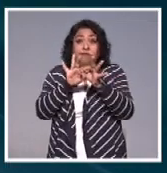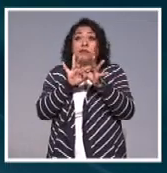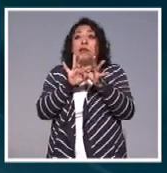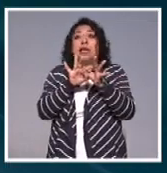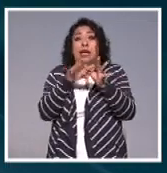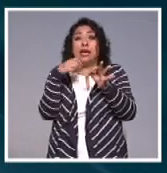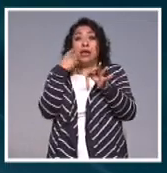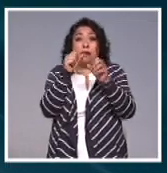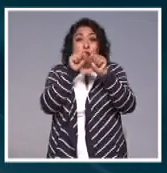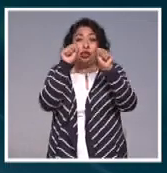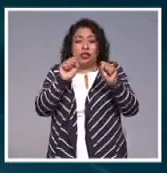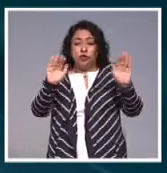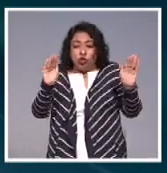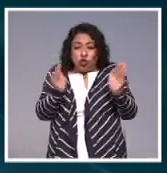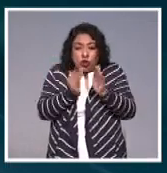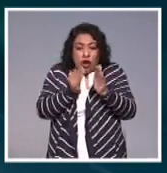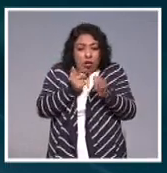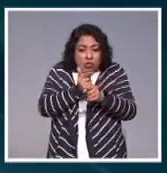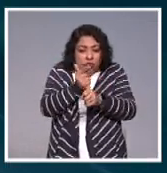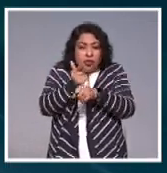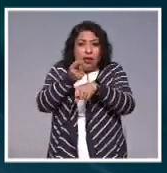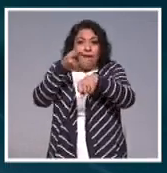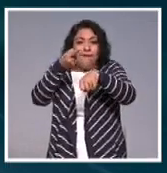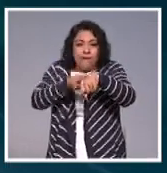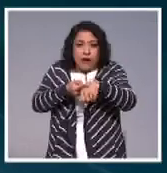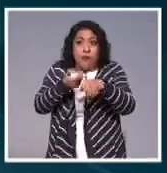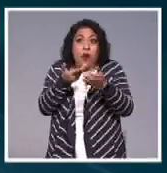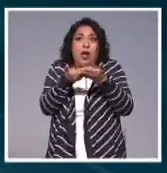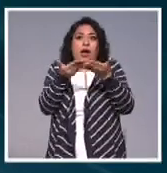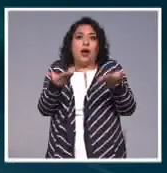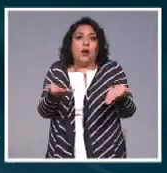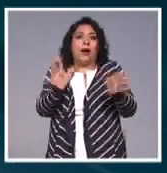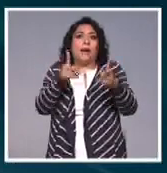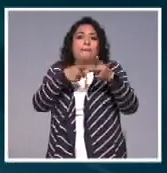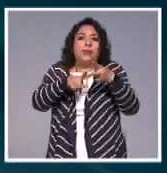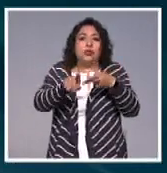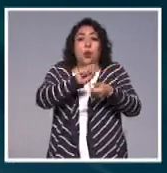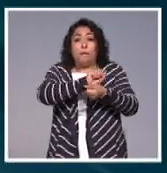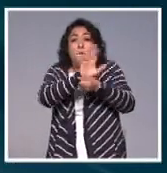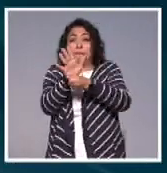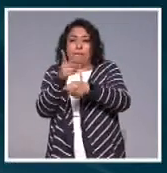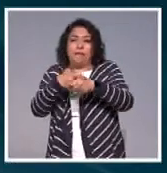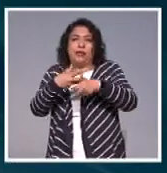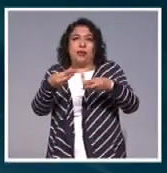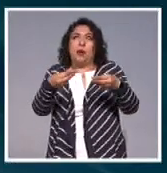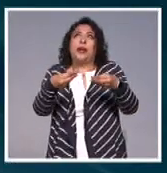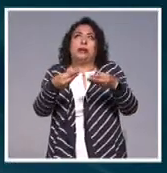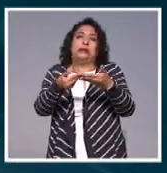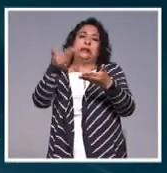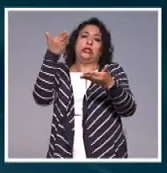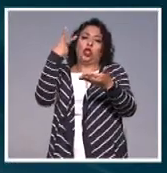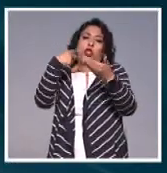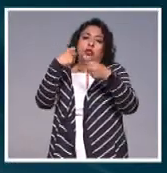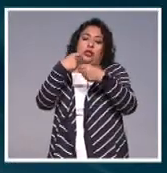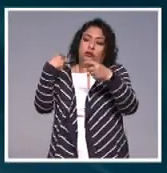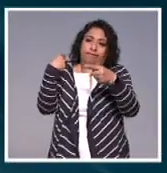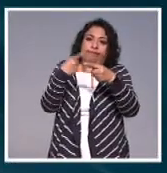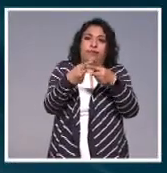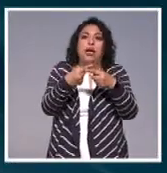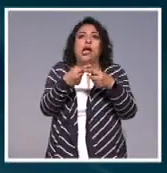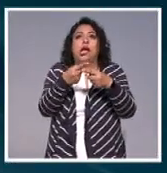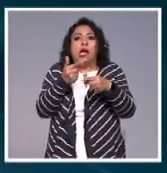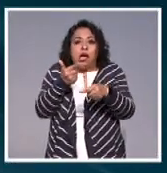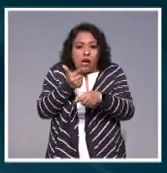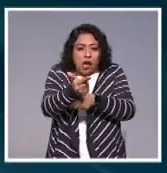sistemas miniatura para detección de patógenos. Y ahora que empezó la pandemia, bueno, ya tiene 2 años, nos volcamos a hacer